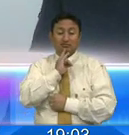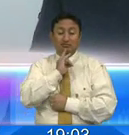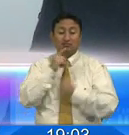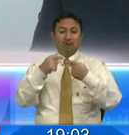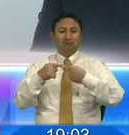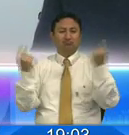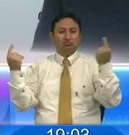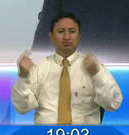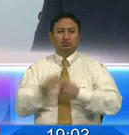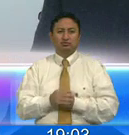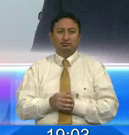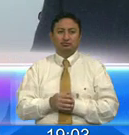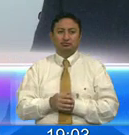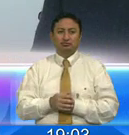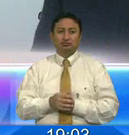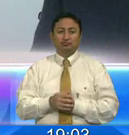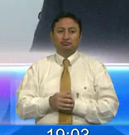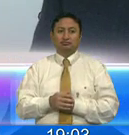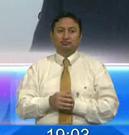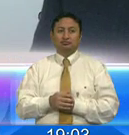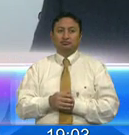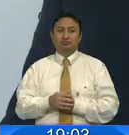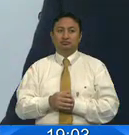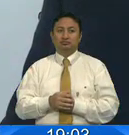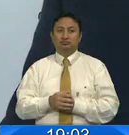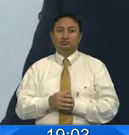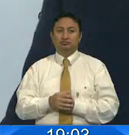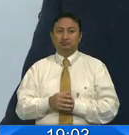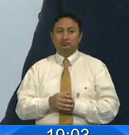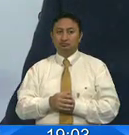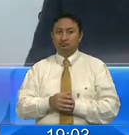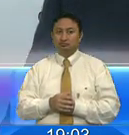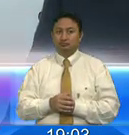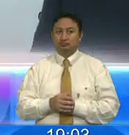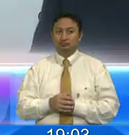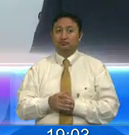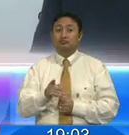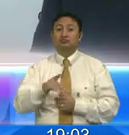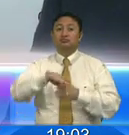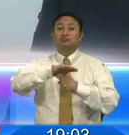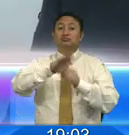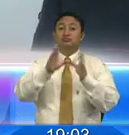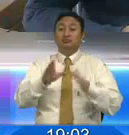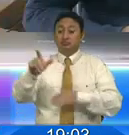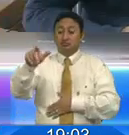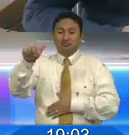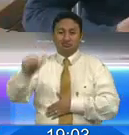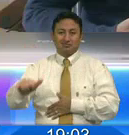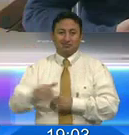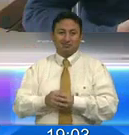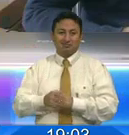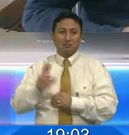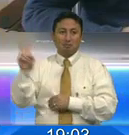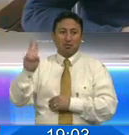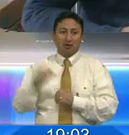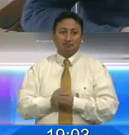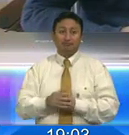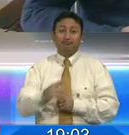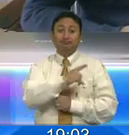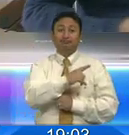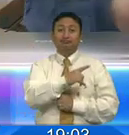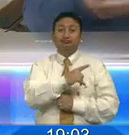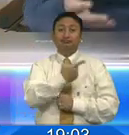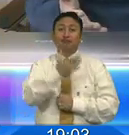en defensa de los los diplomáticos que permanecerían en caracas el catedrático raúl salgado